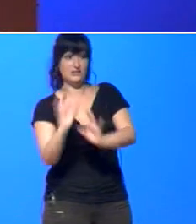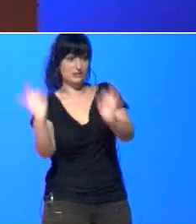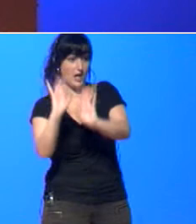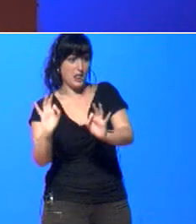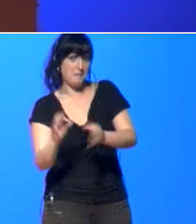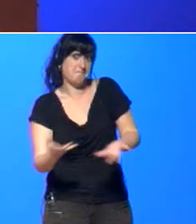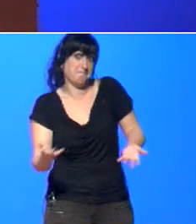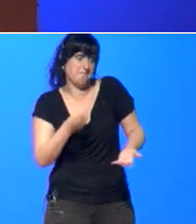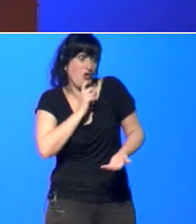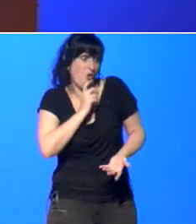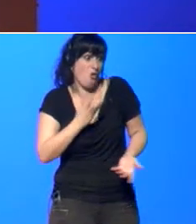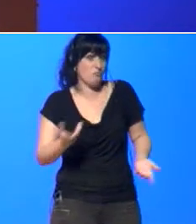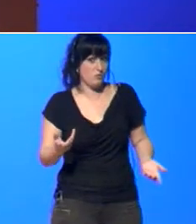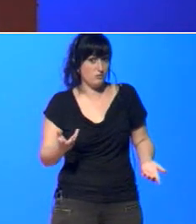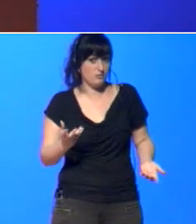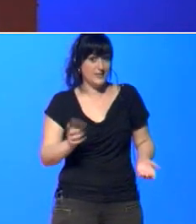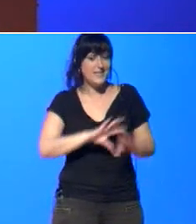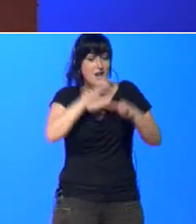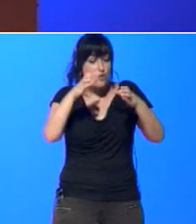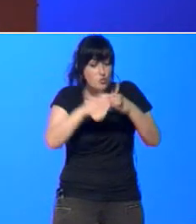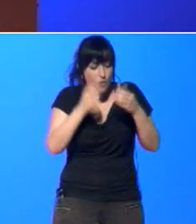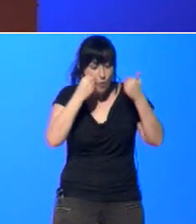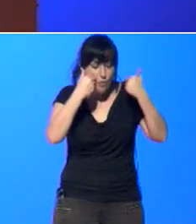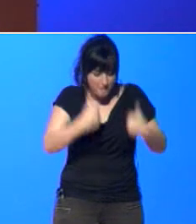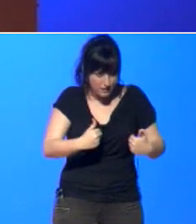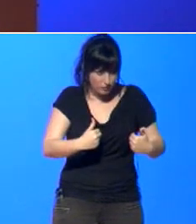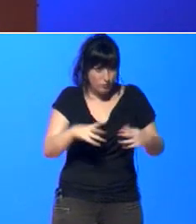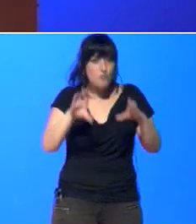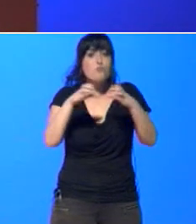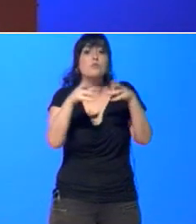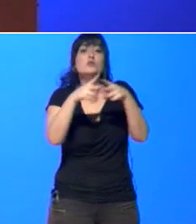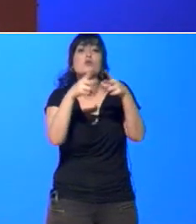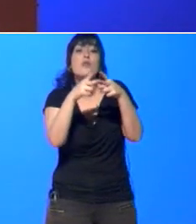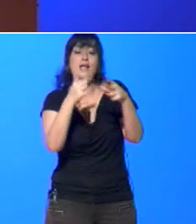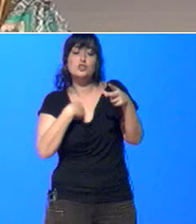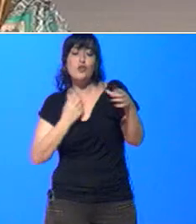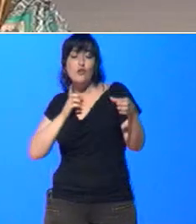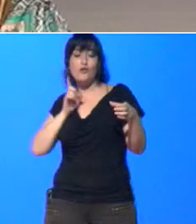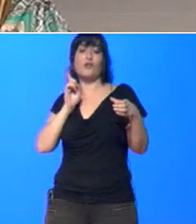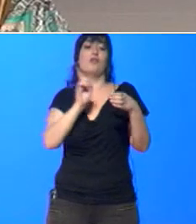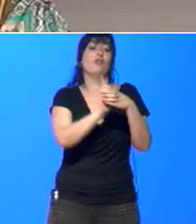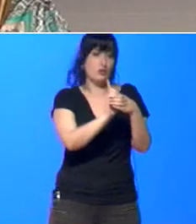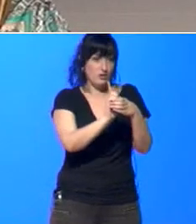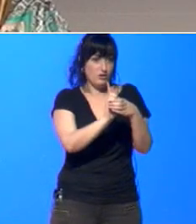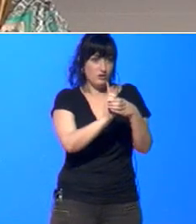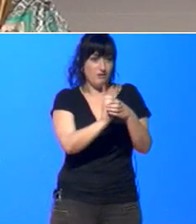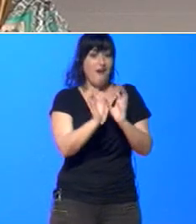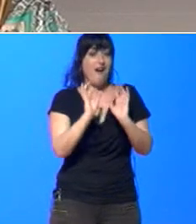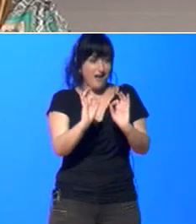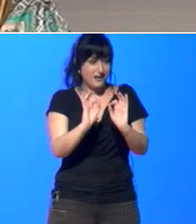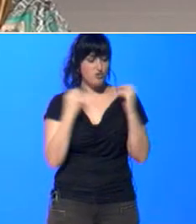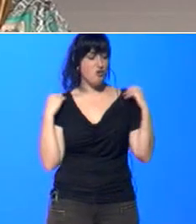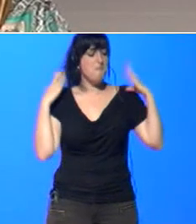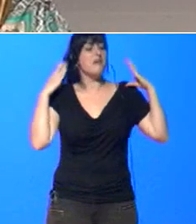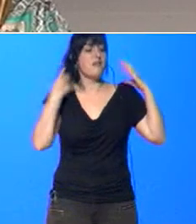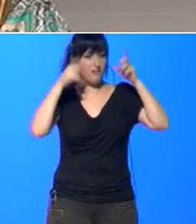en el grupo humano, en el grupo social, en ese grupo de pertenencia, donde debemos y podemos enseñar competencias.